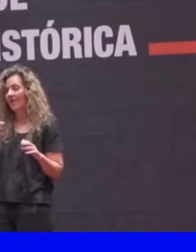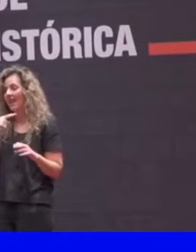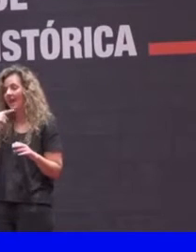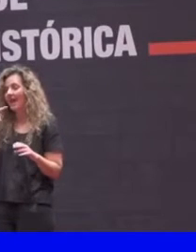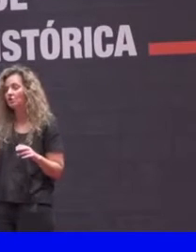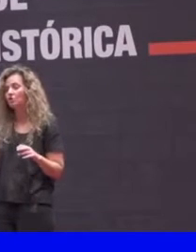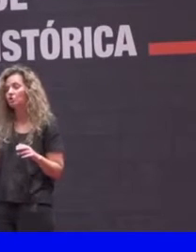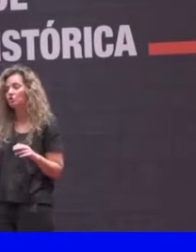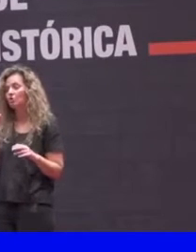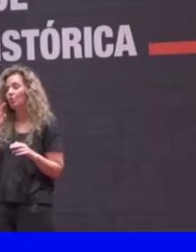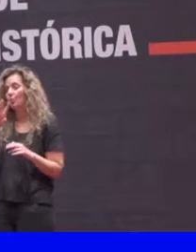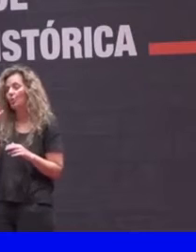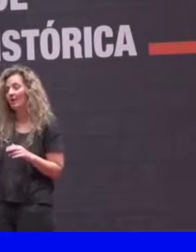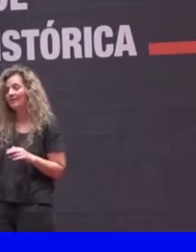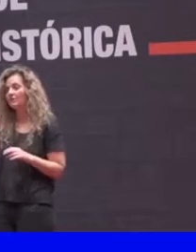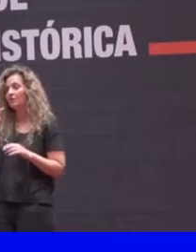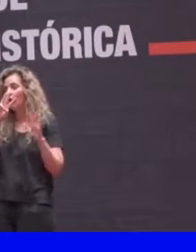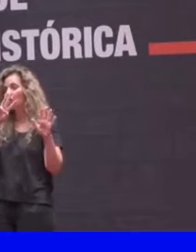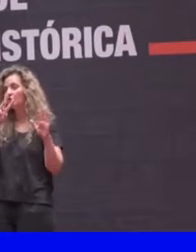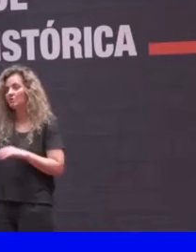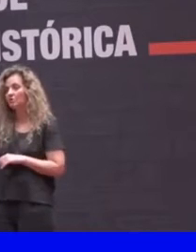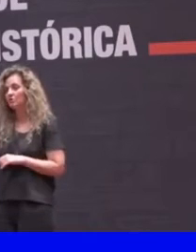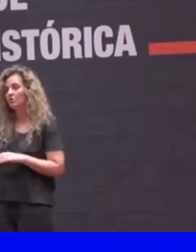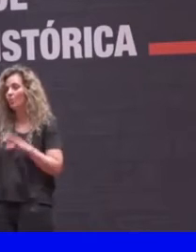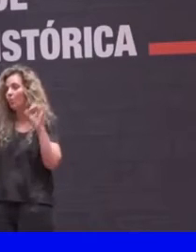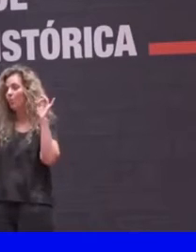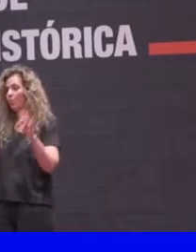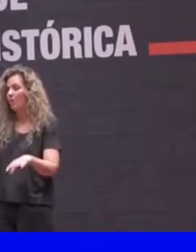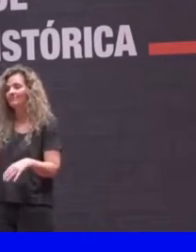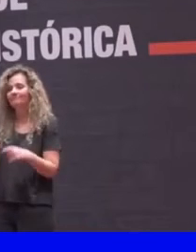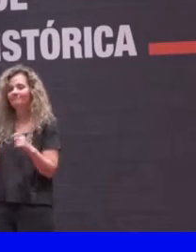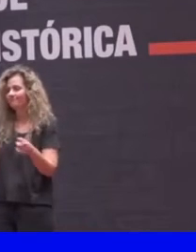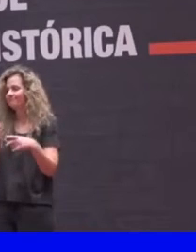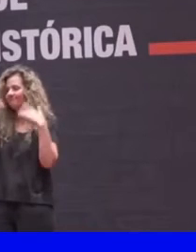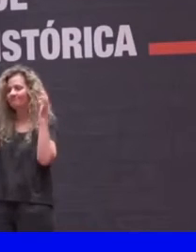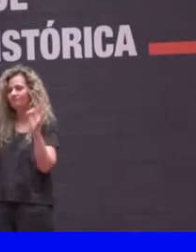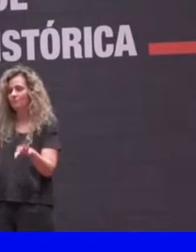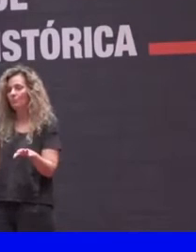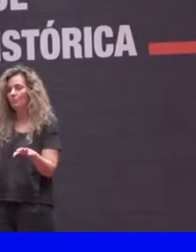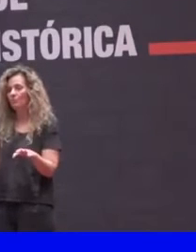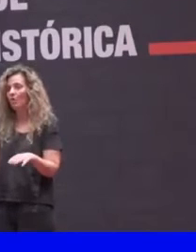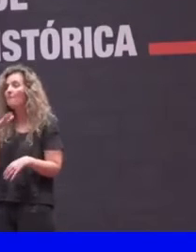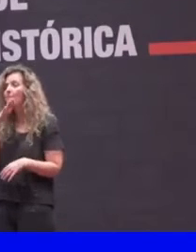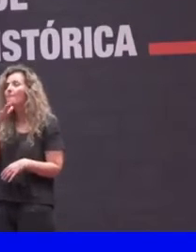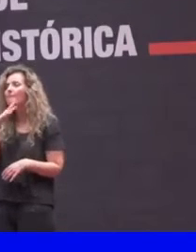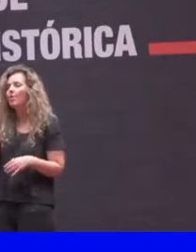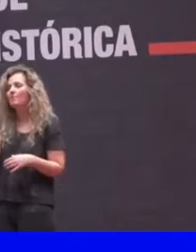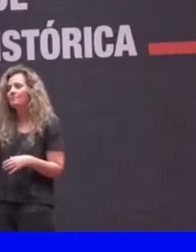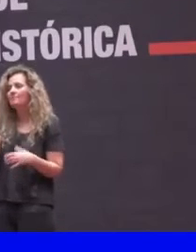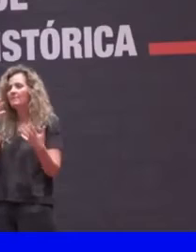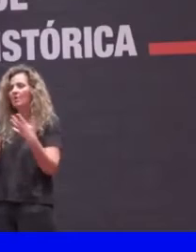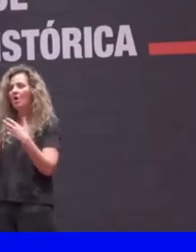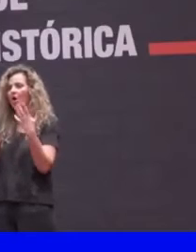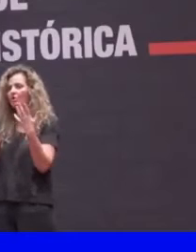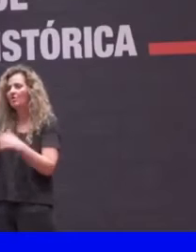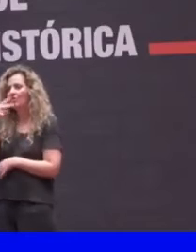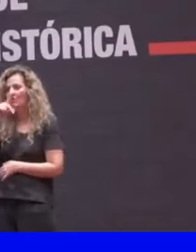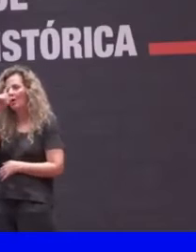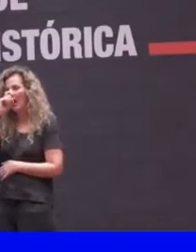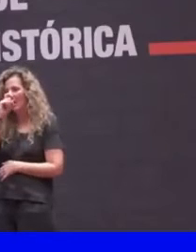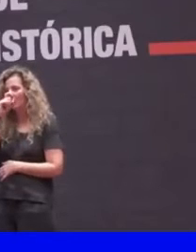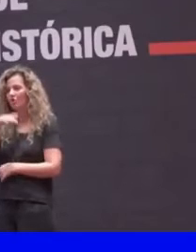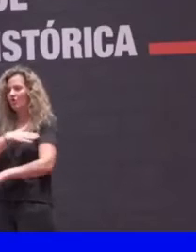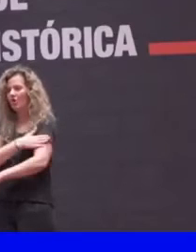do ano 82, son iguais, prácticamente. Por que no ano 82 non se acordou o